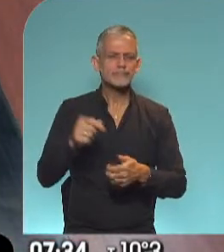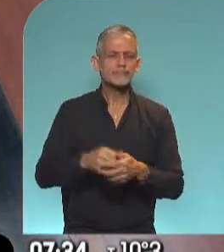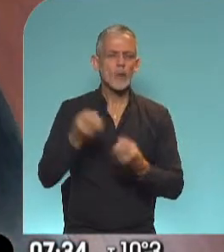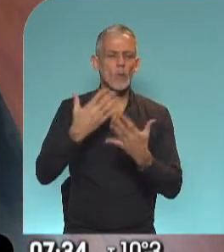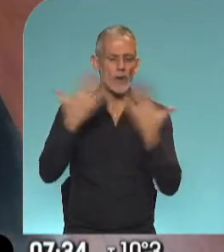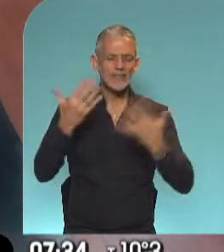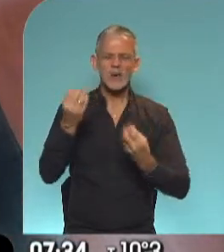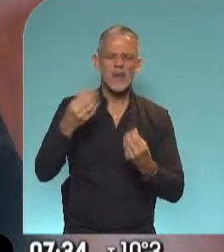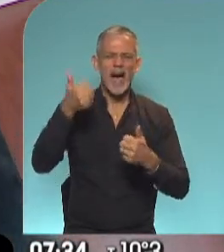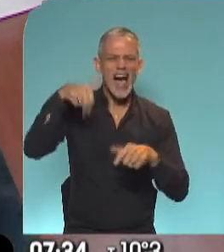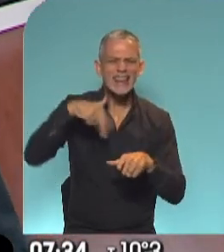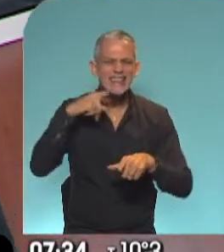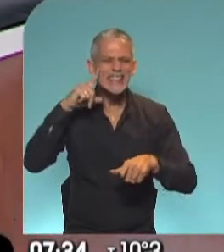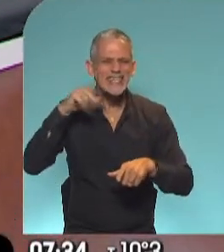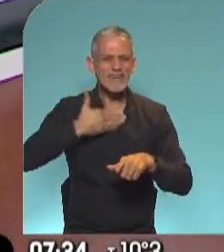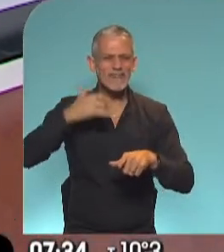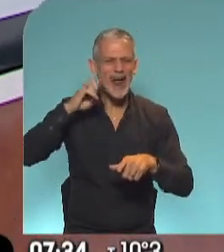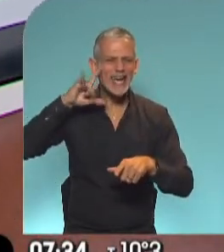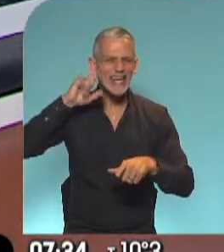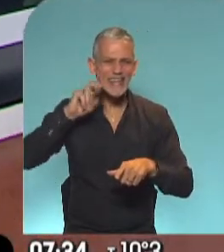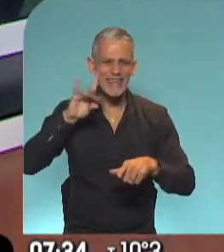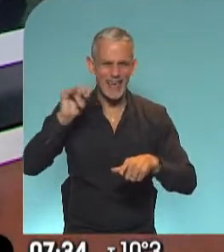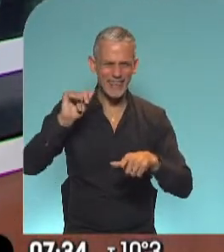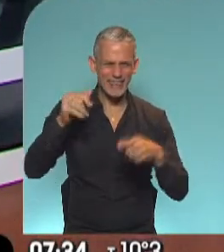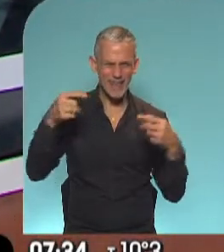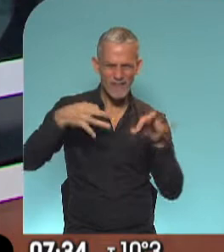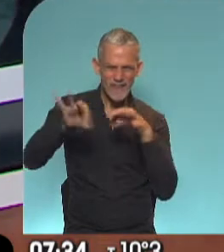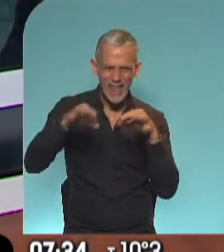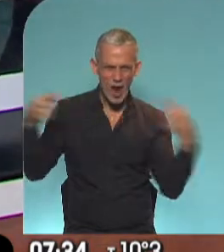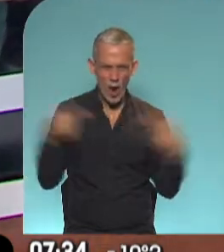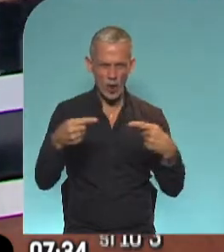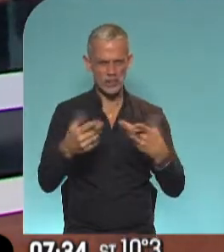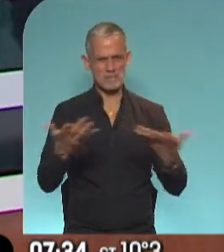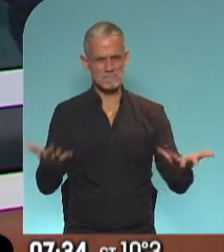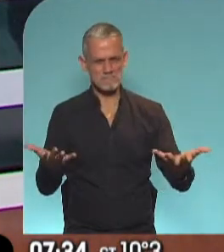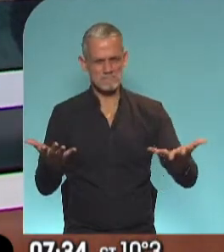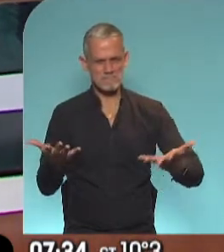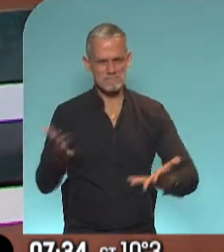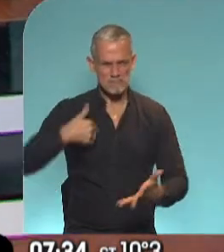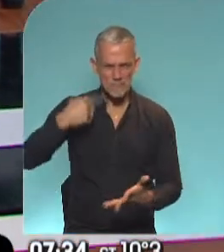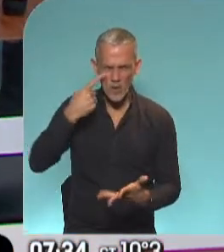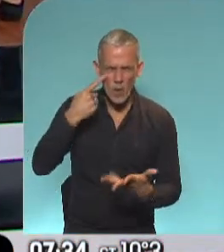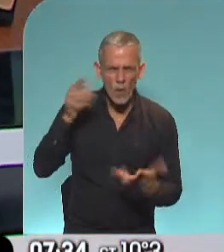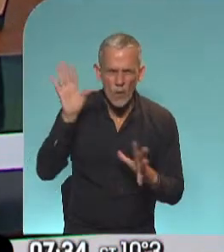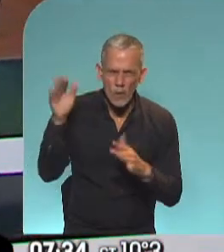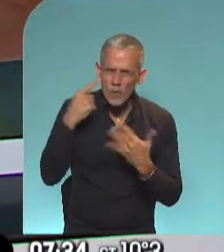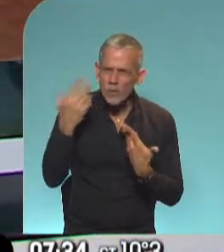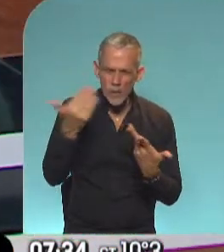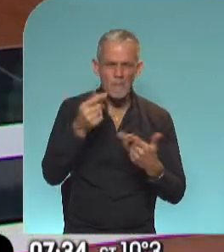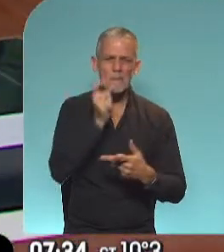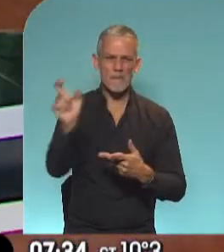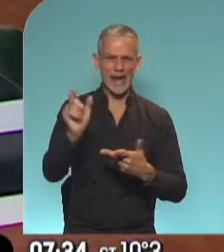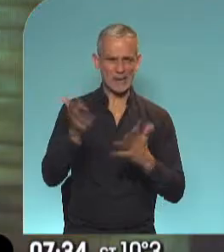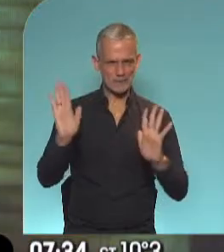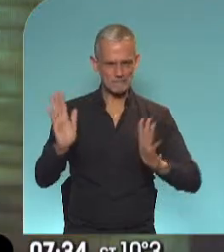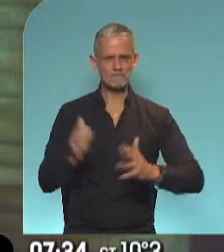Buen día. ¿Qué es esto de la antifragilidad? Y bueno, yo trayendo novedades. Sí, porque la verdad que habíamos escuchado, pero no tenemos muy en claro de qué se trata. Claro. A ver. Bueno,